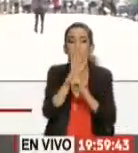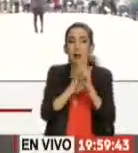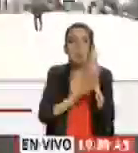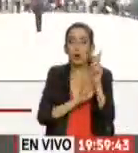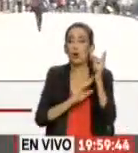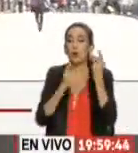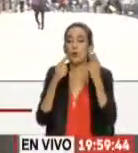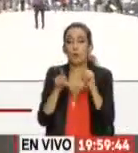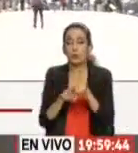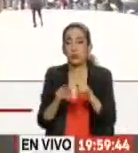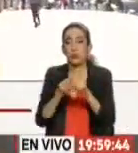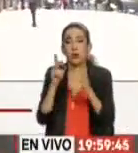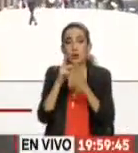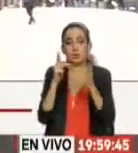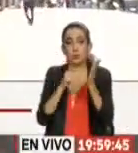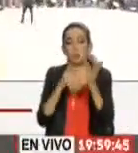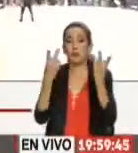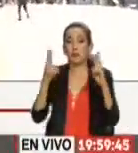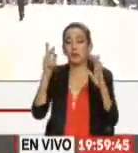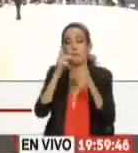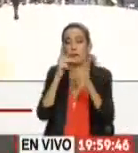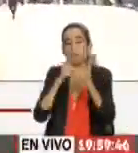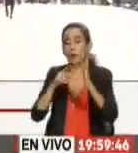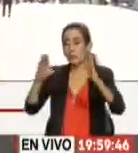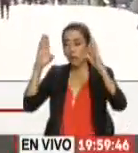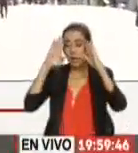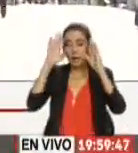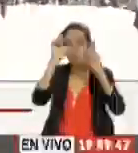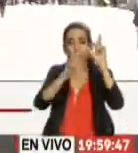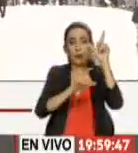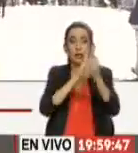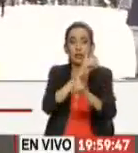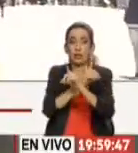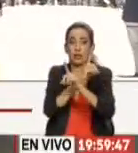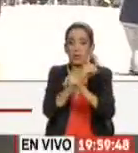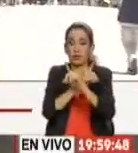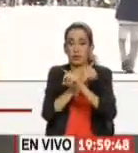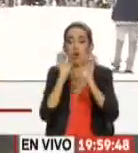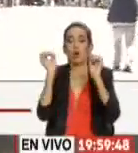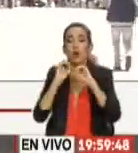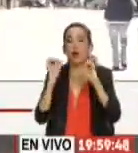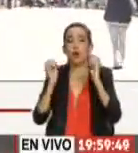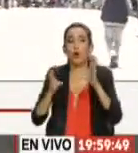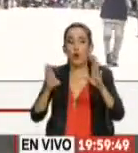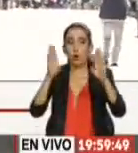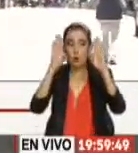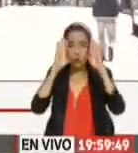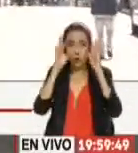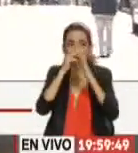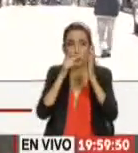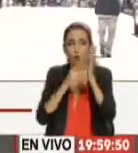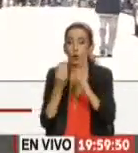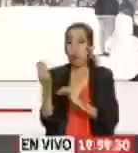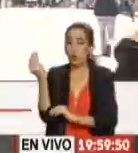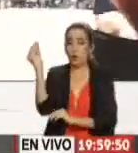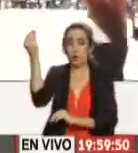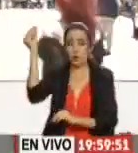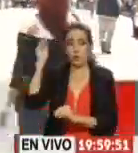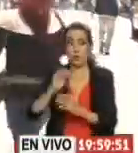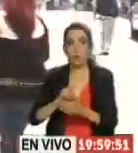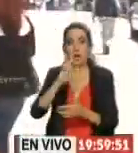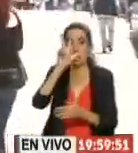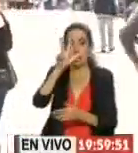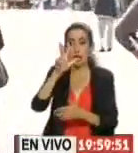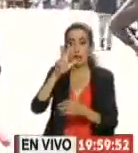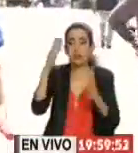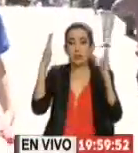al Acoso, pero también programas como atención a personas con discapacidad o también nuestro programa de jóvenes, que son Tres Casametro